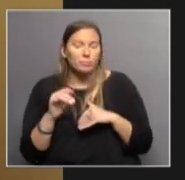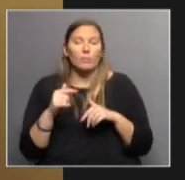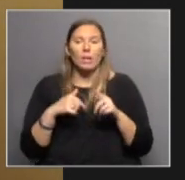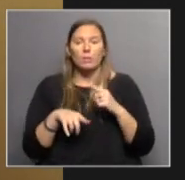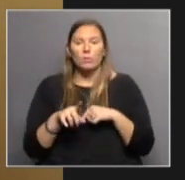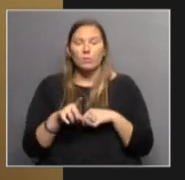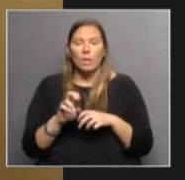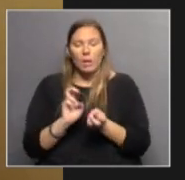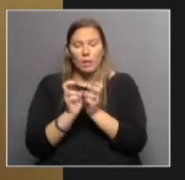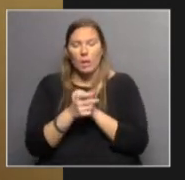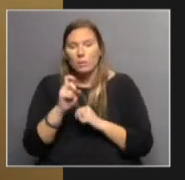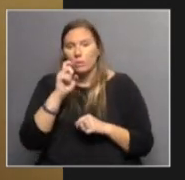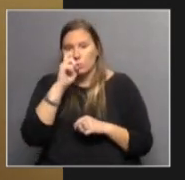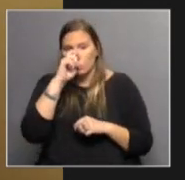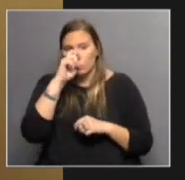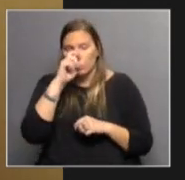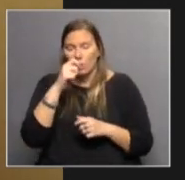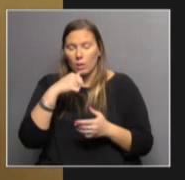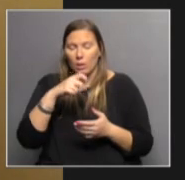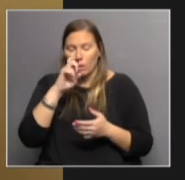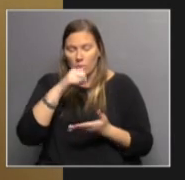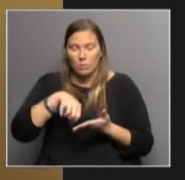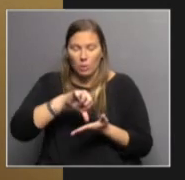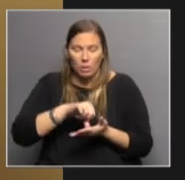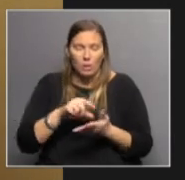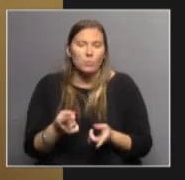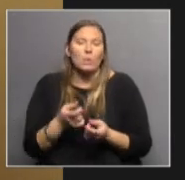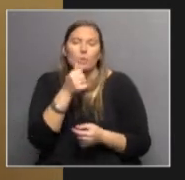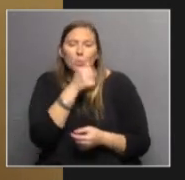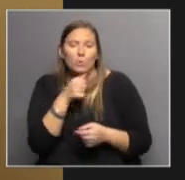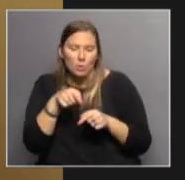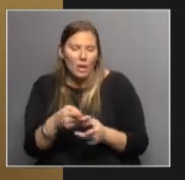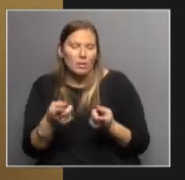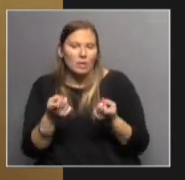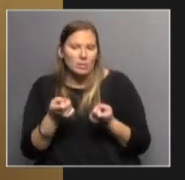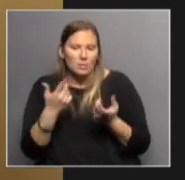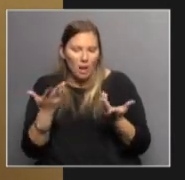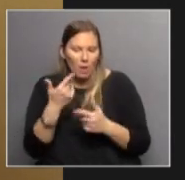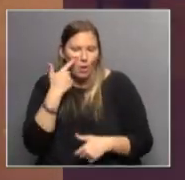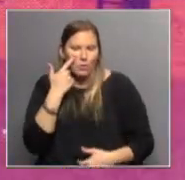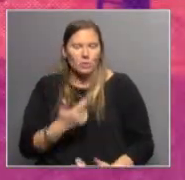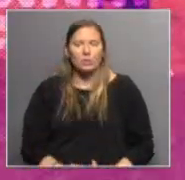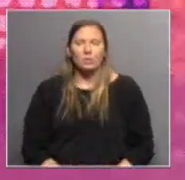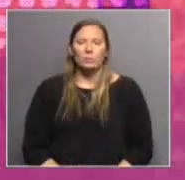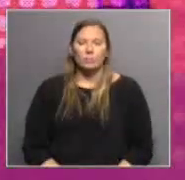Compost Ciudadano es una solución a esta necesidad. Vamos a conocerla.